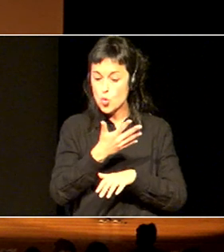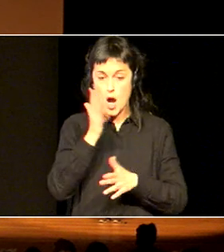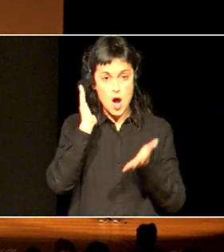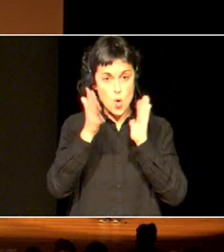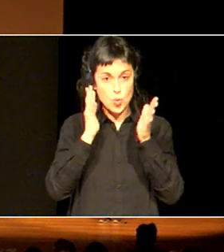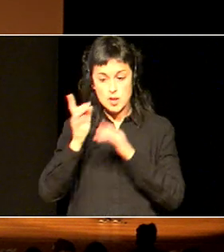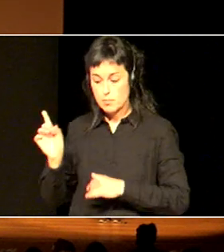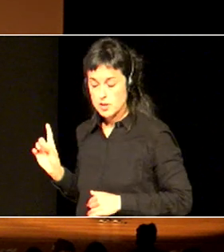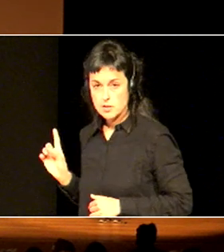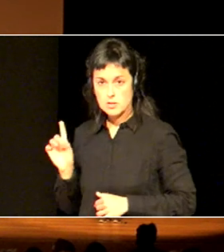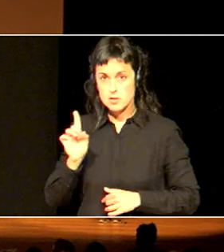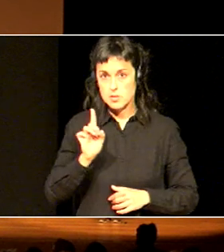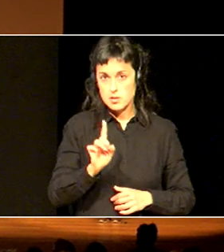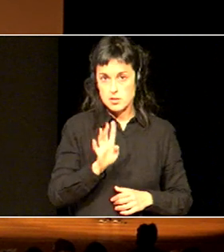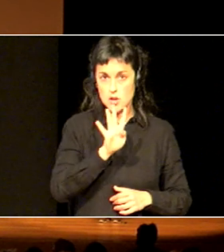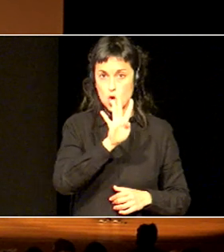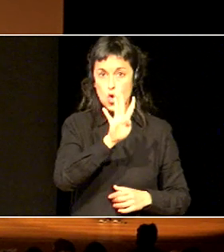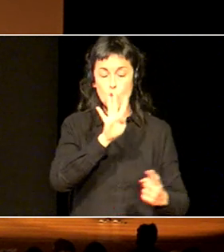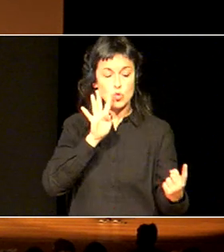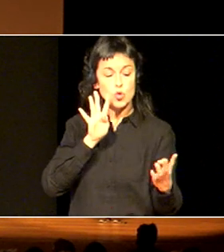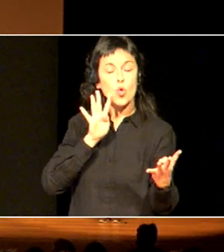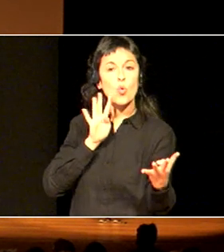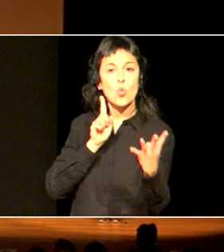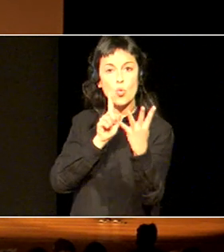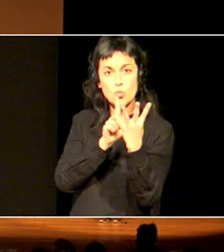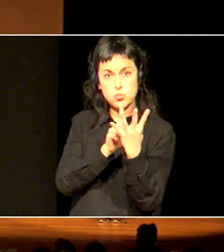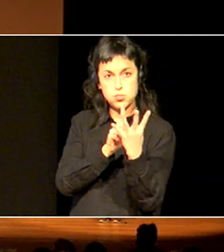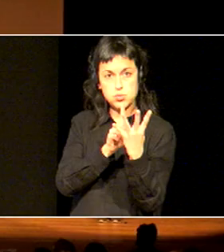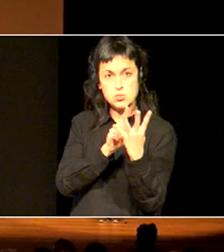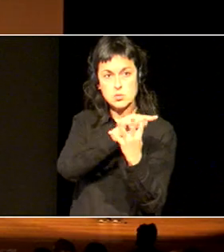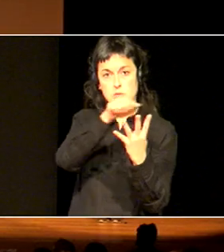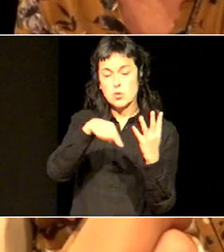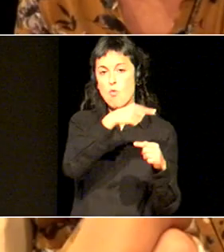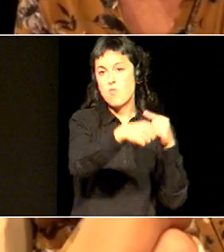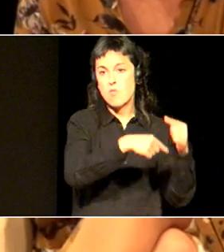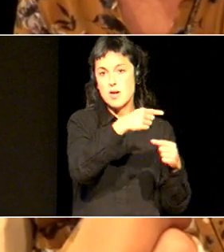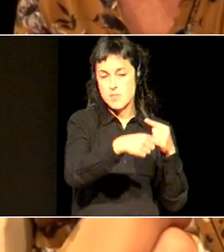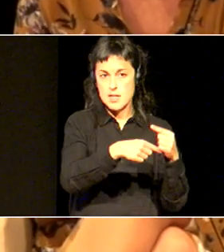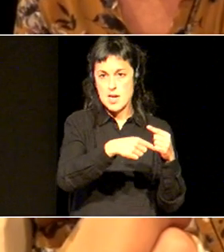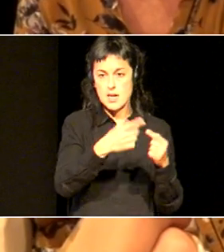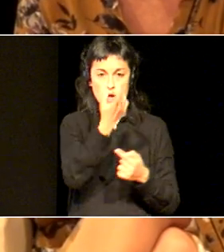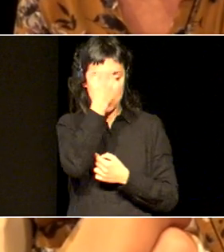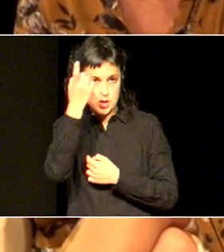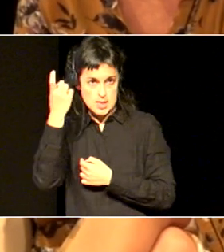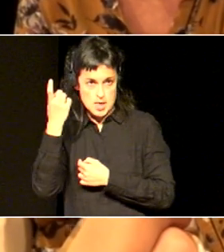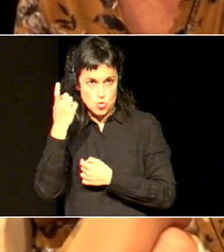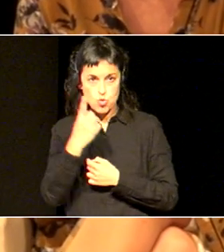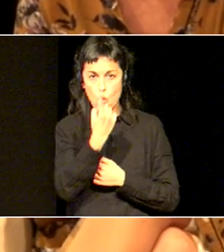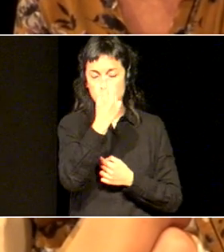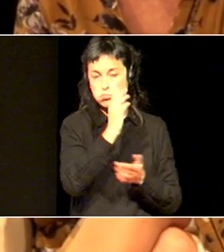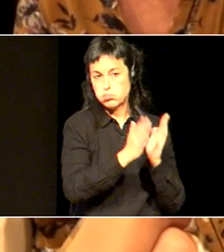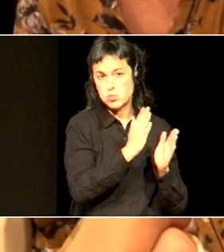4 ikaslekin zuzenean, ikasle eta familiarekin, lan egiten du zuzenean, ikastetxean. Eta beste zaio bat izaten da,